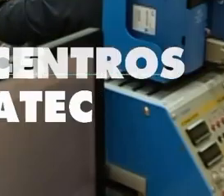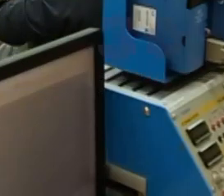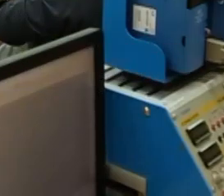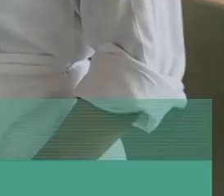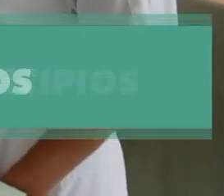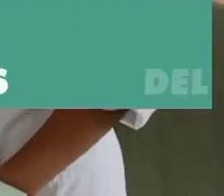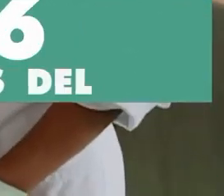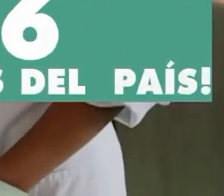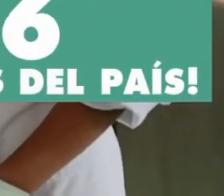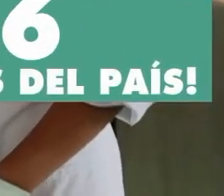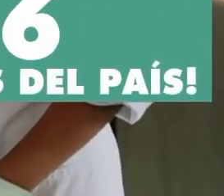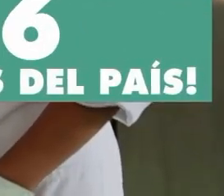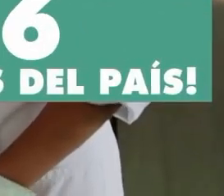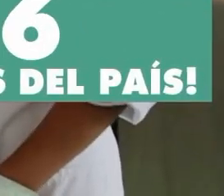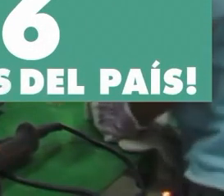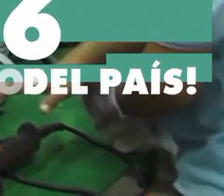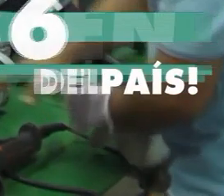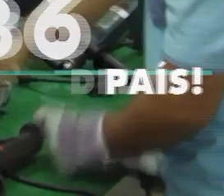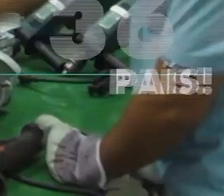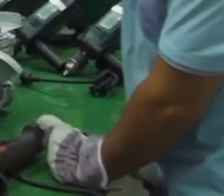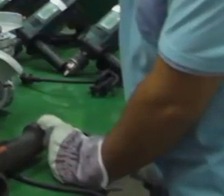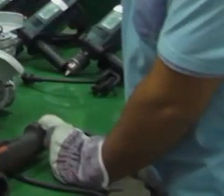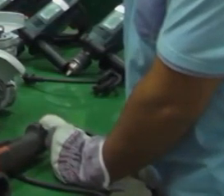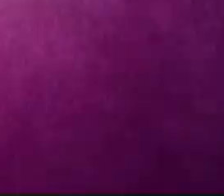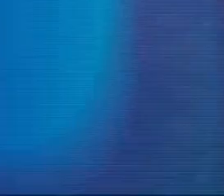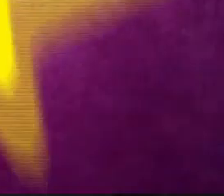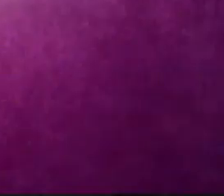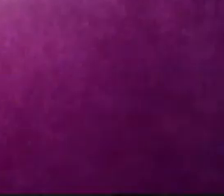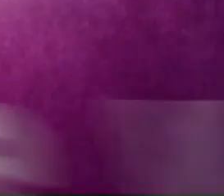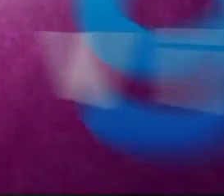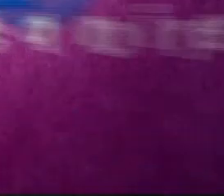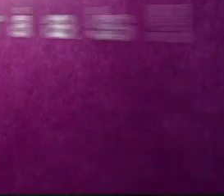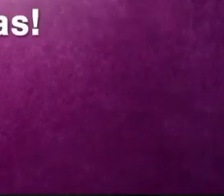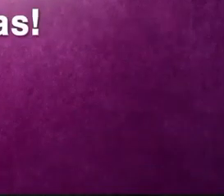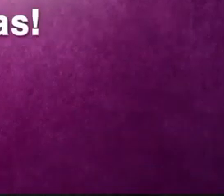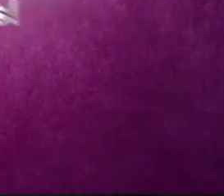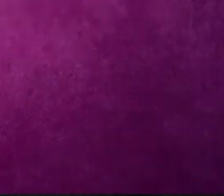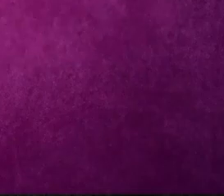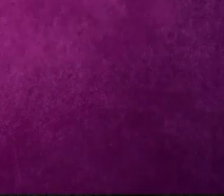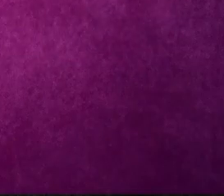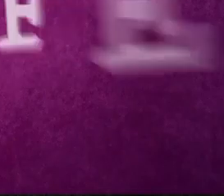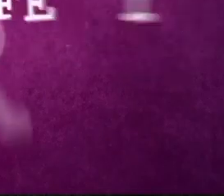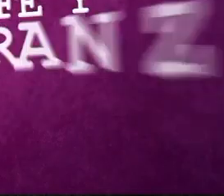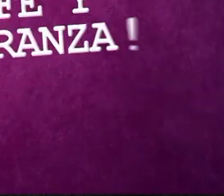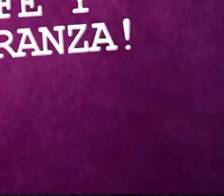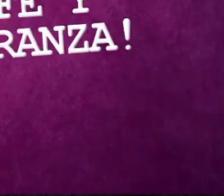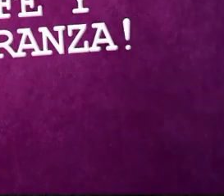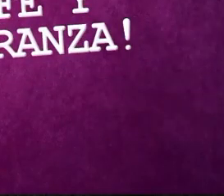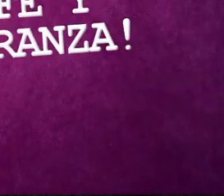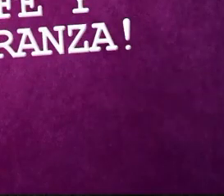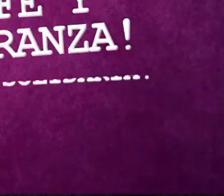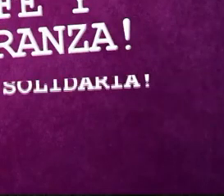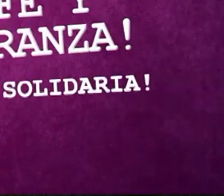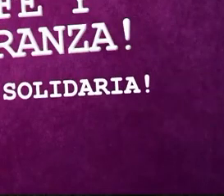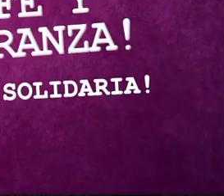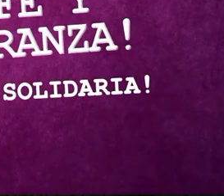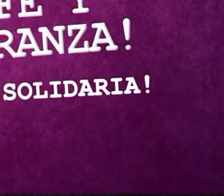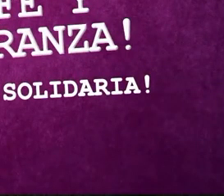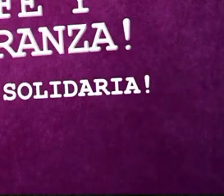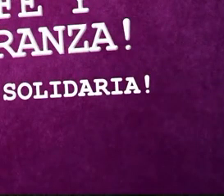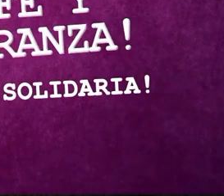del INATEC en 36 municipios del país. Nicaragua, 40 Revolución, 2019,